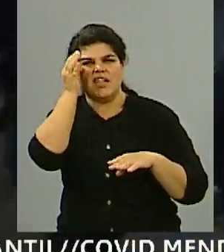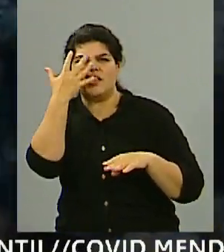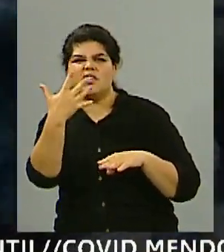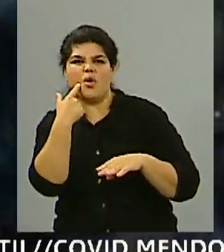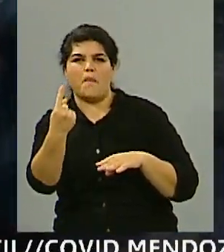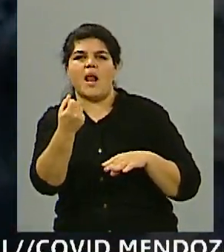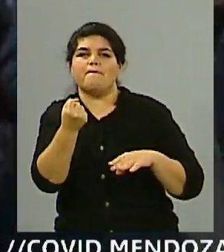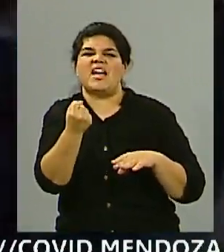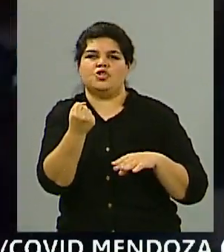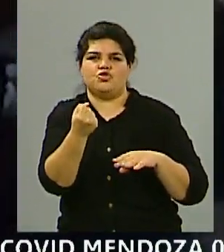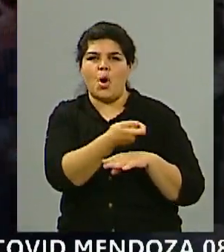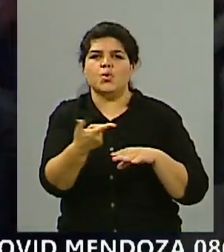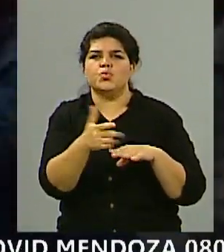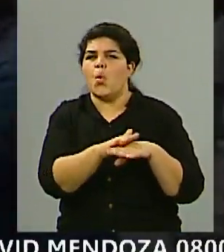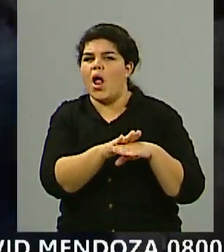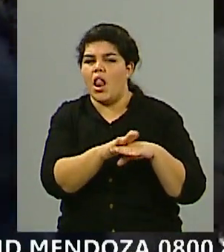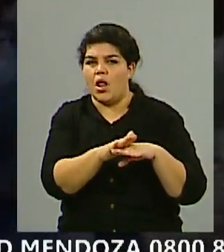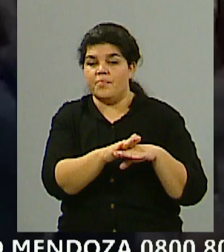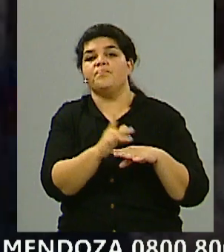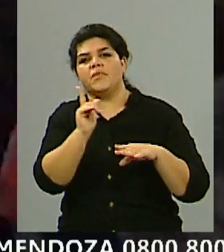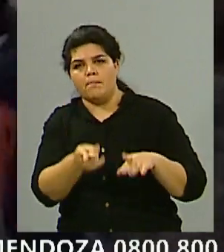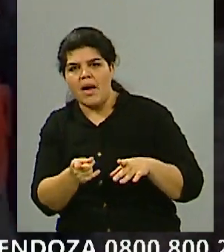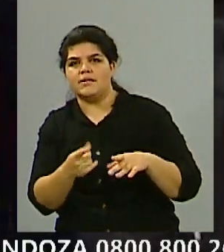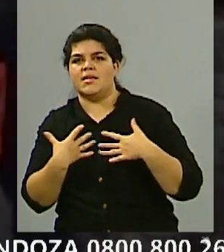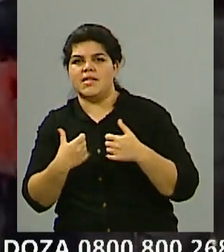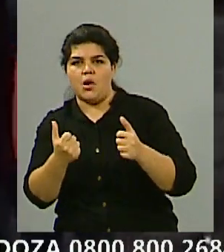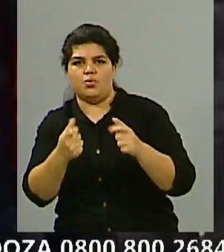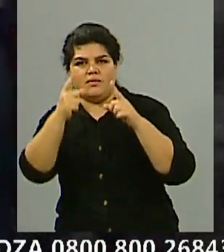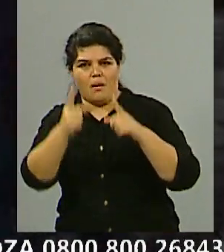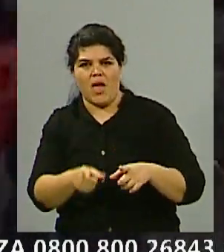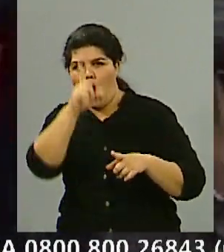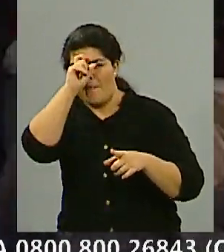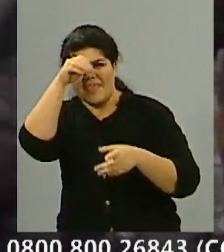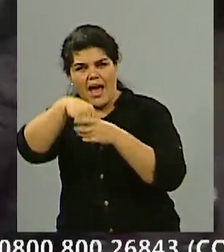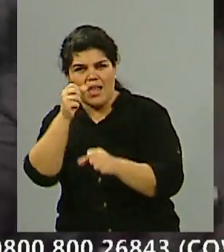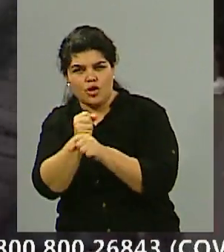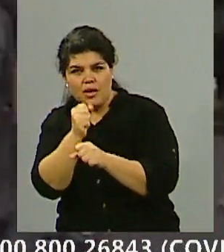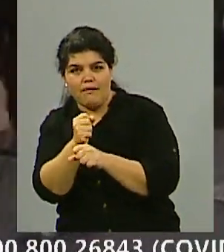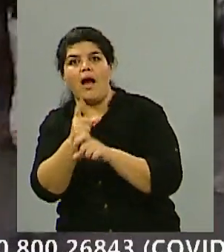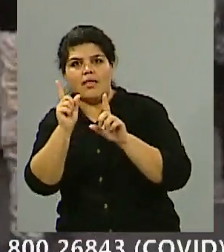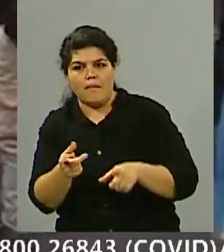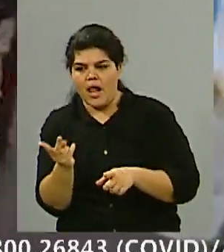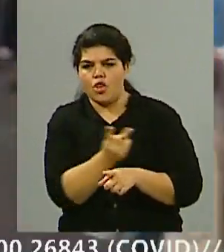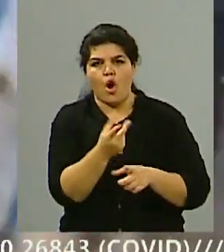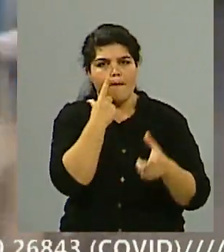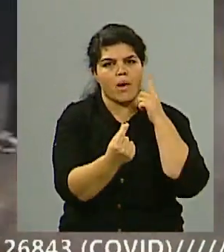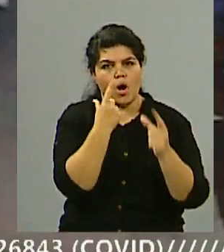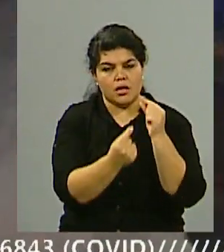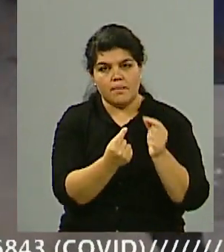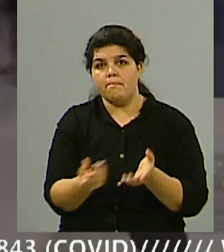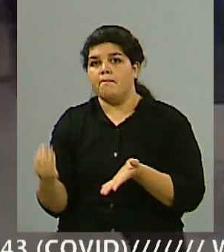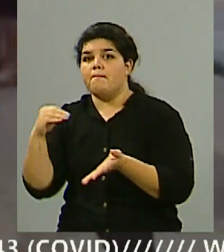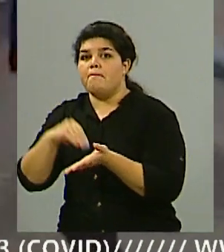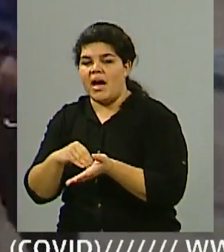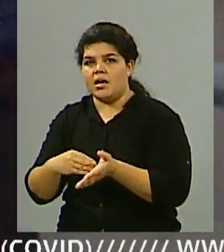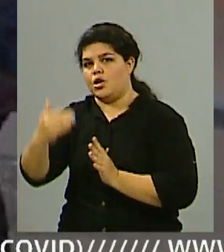pesos, sumado al sector de la salud. Y a la par se empieza a dar el camino de la reforma constitucional,